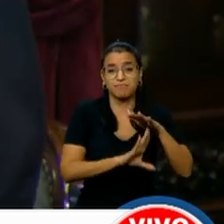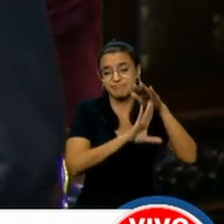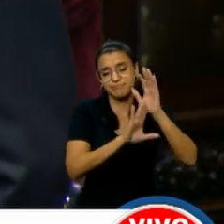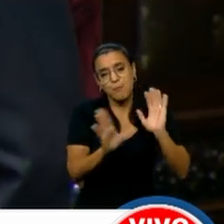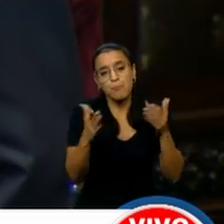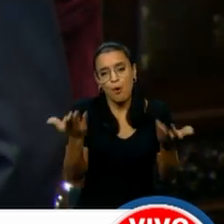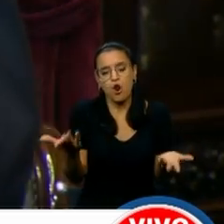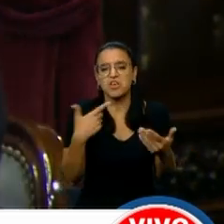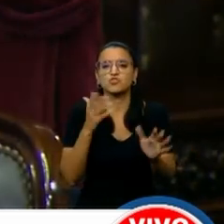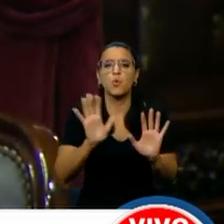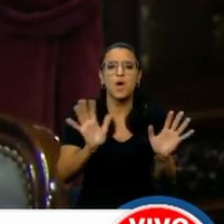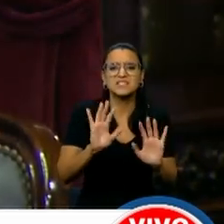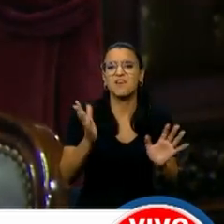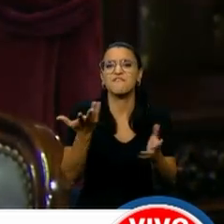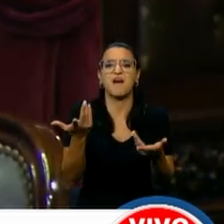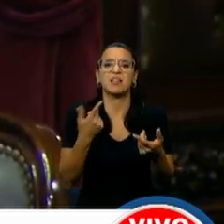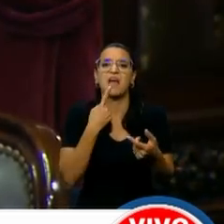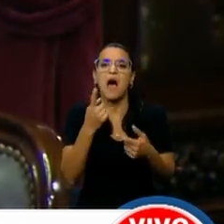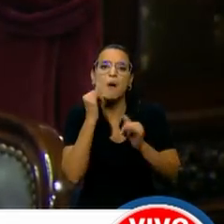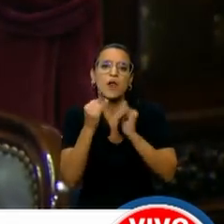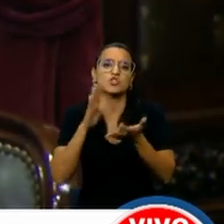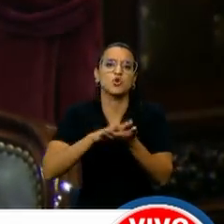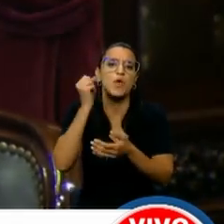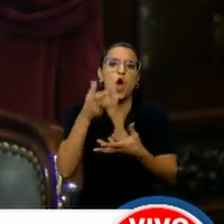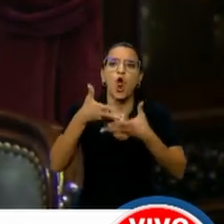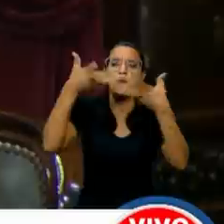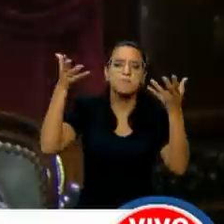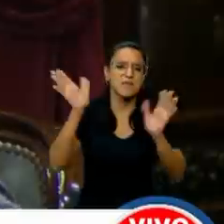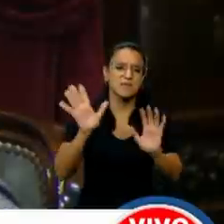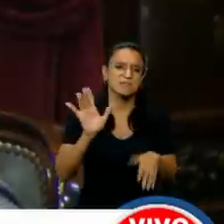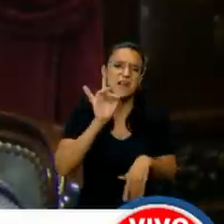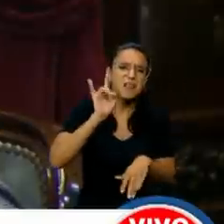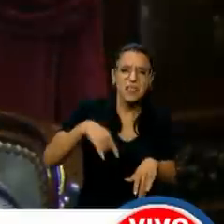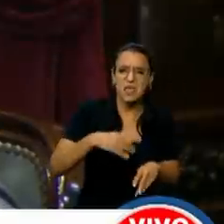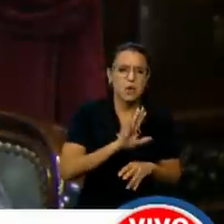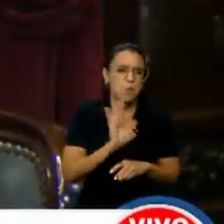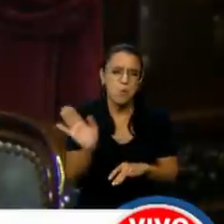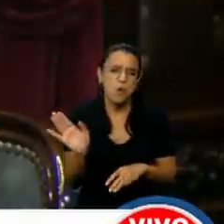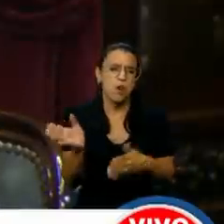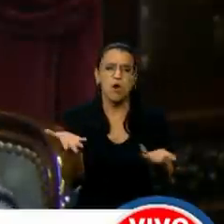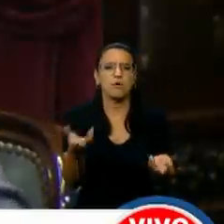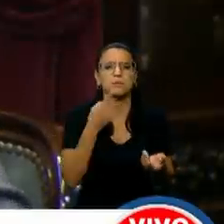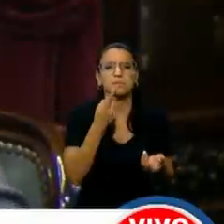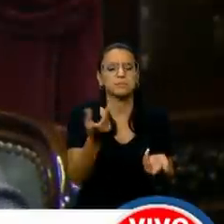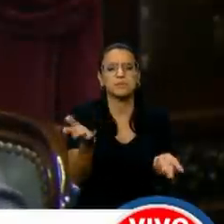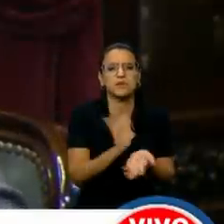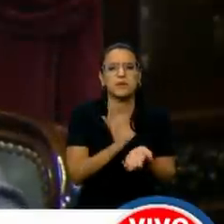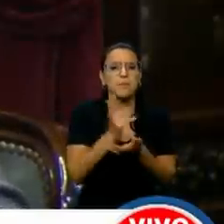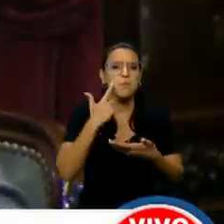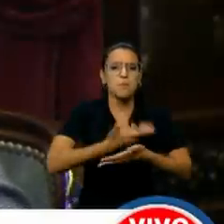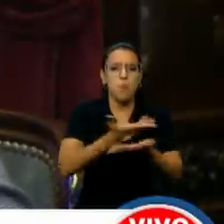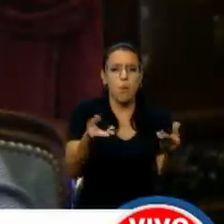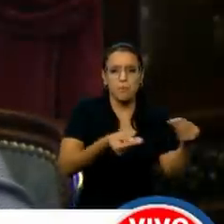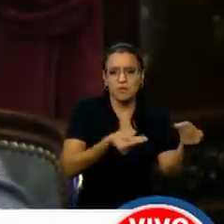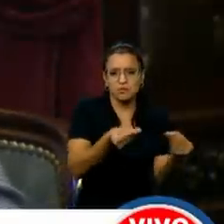eso mismo no hay que convalidar parámetros macroeconómicos ridículos grotescos como se manifiesta en este